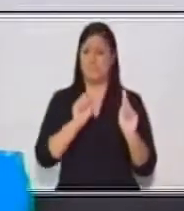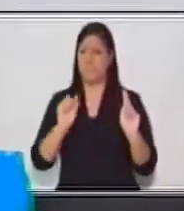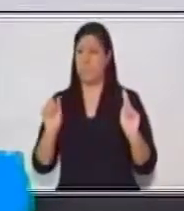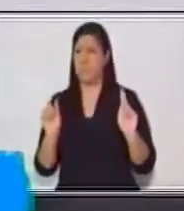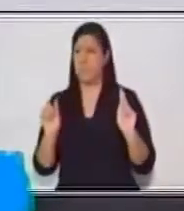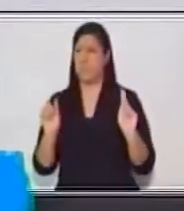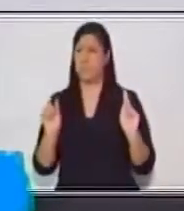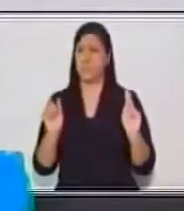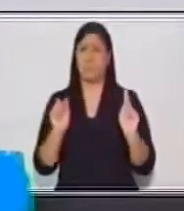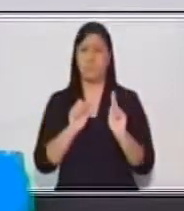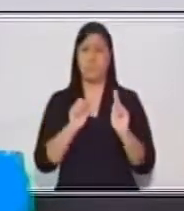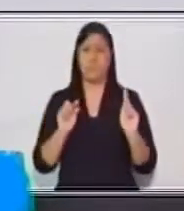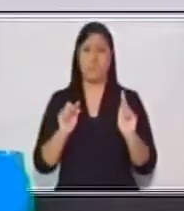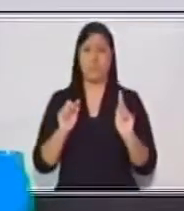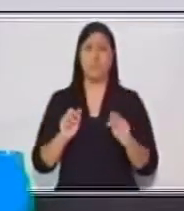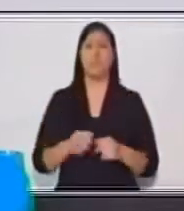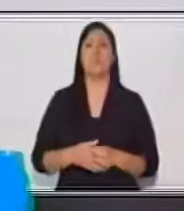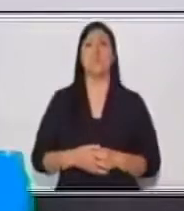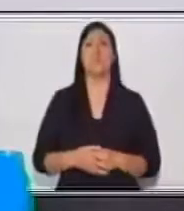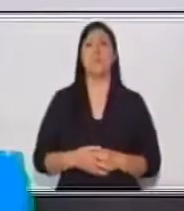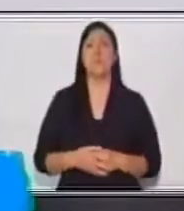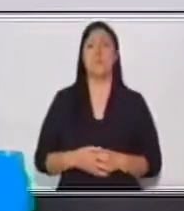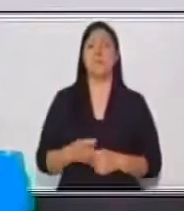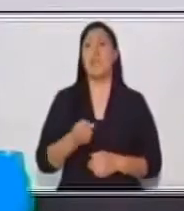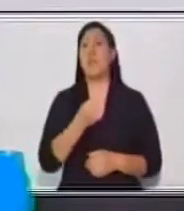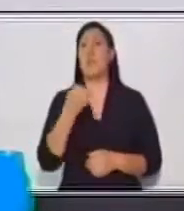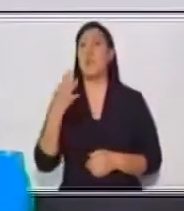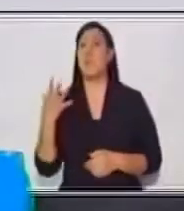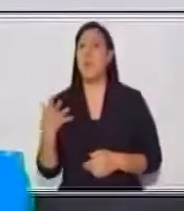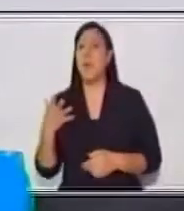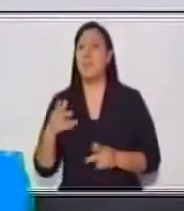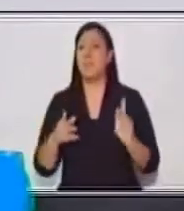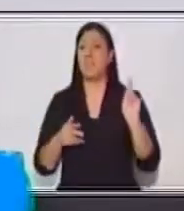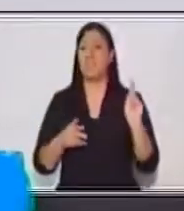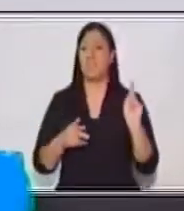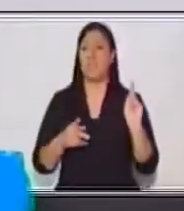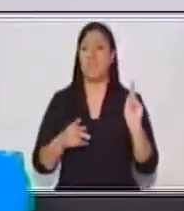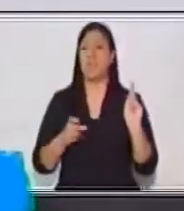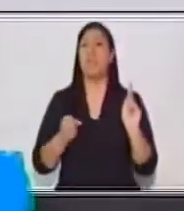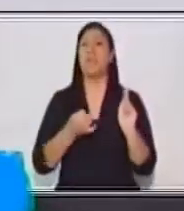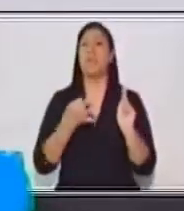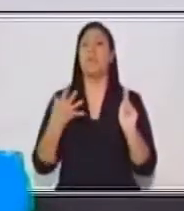caso sería este, X es 3. ¿Cuánto mide Y? Y mide